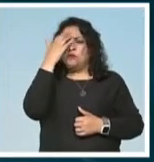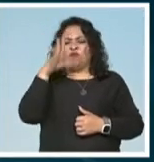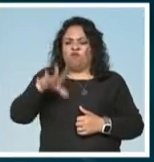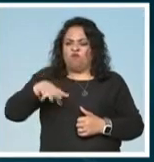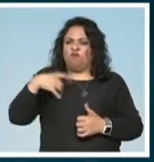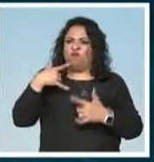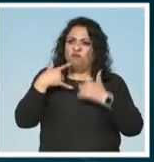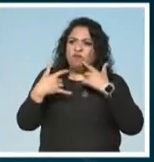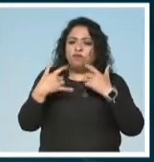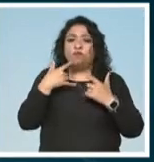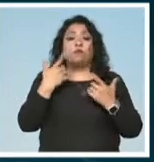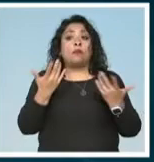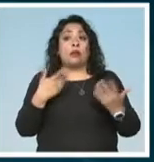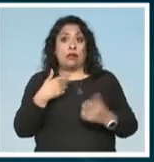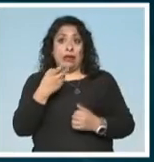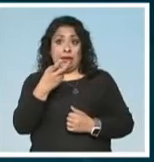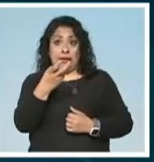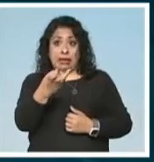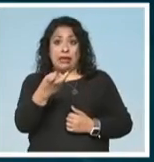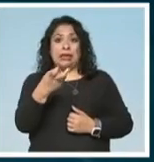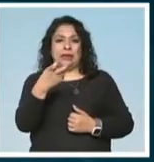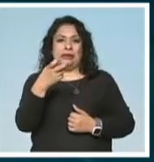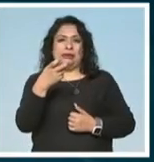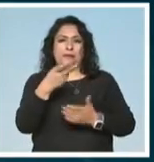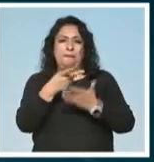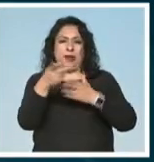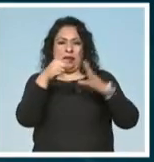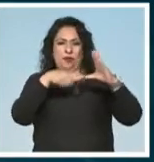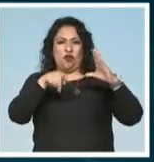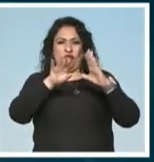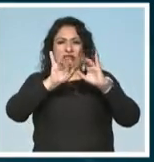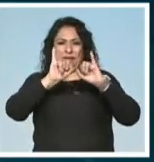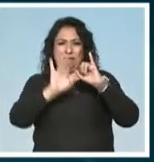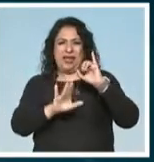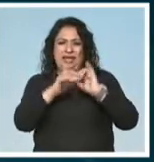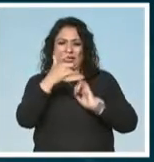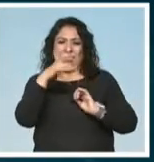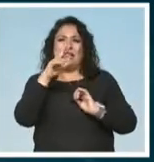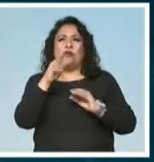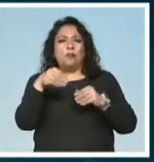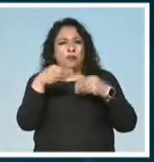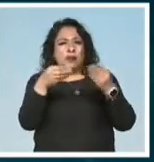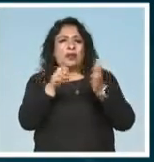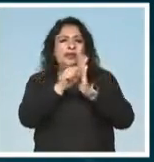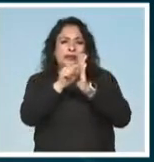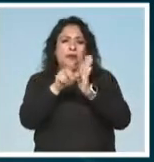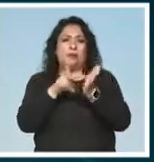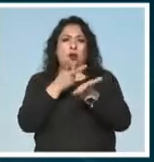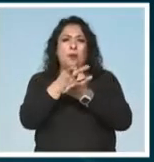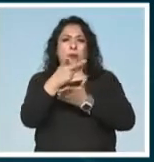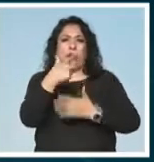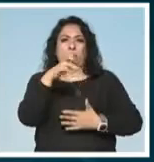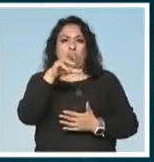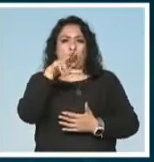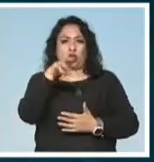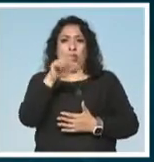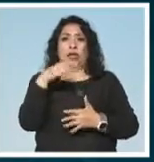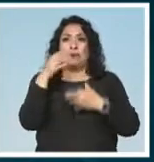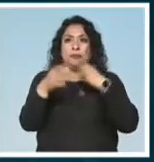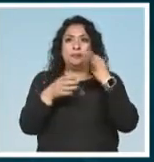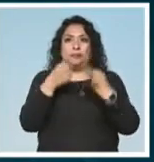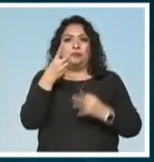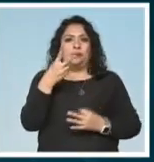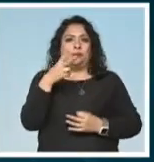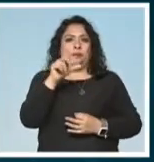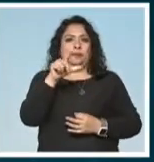perseverancia. Así es que este glifo es entregado como símbolo del Premio Crónica. Noticias